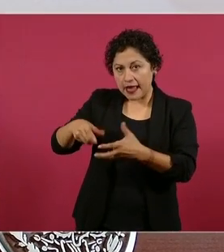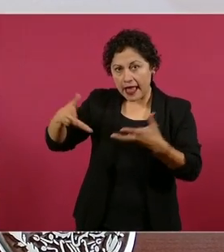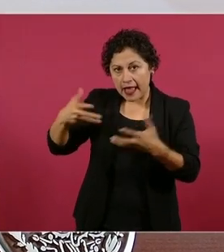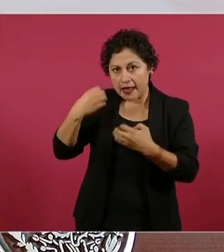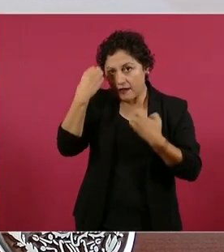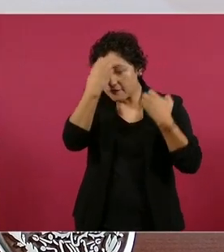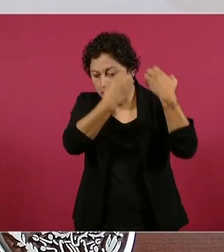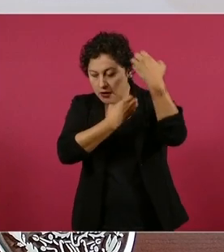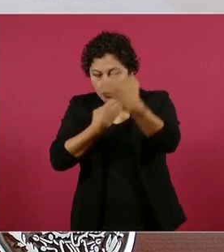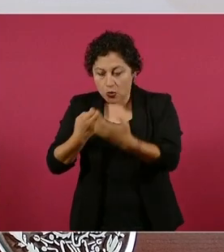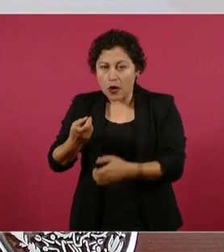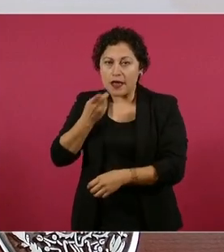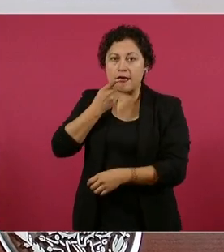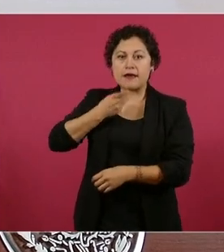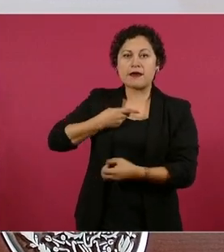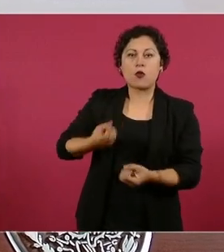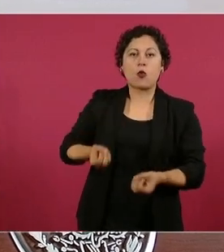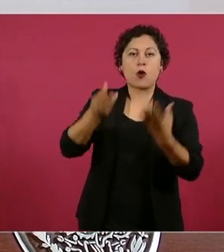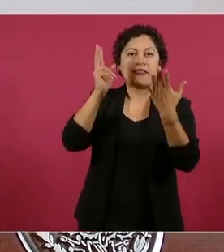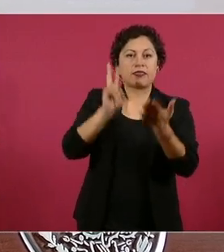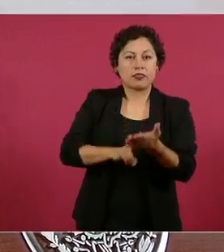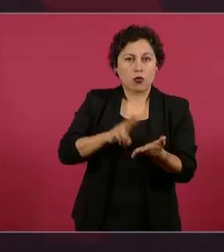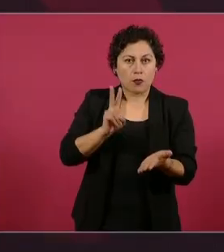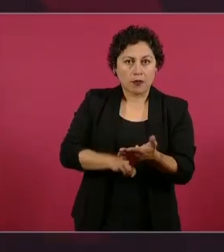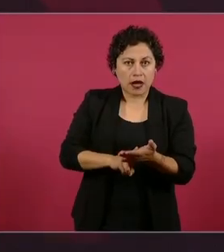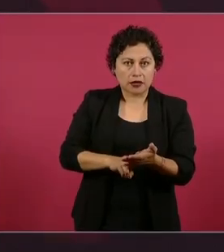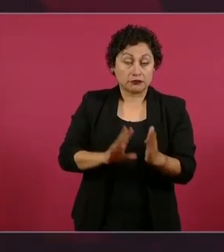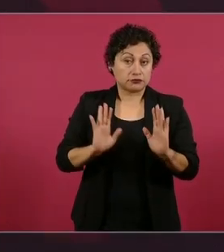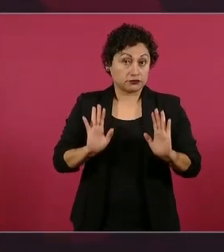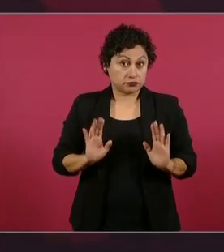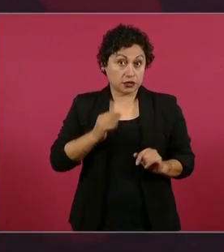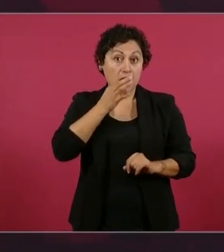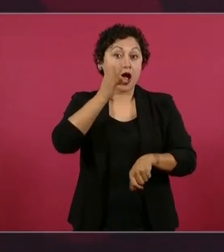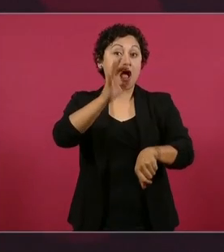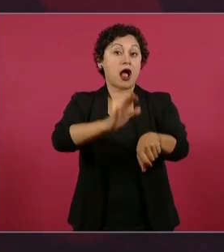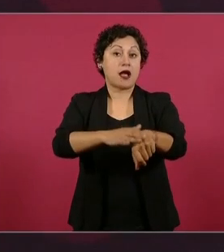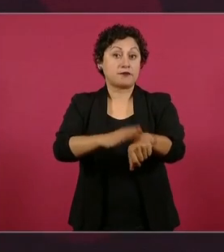debe de olvidar que el presupuesto es dinero del pueblo,